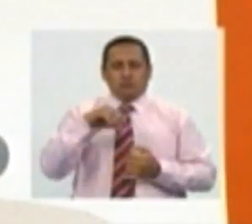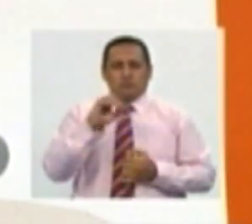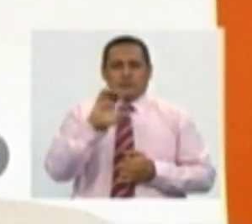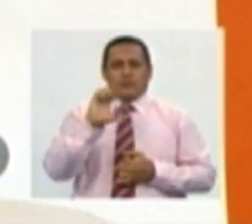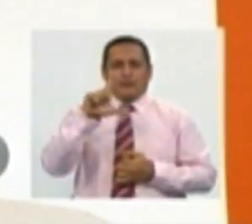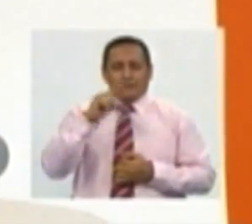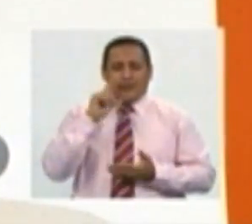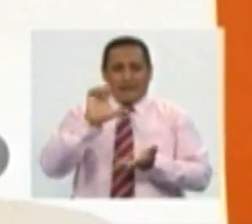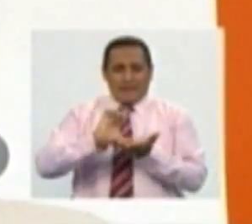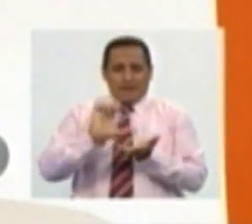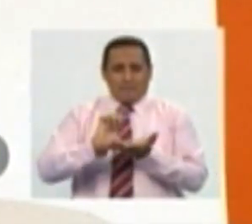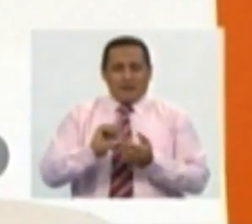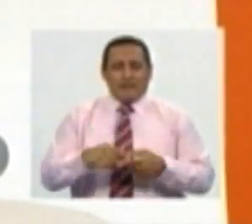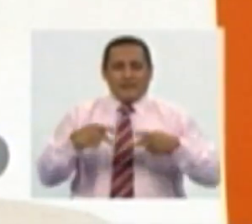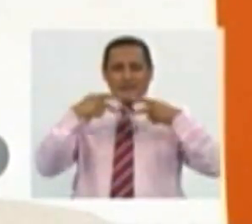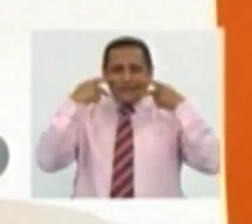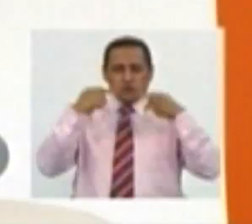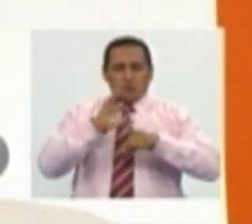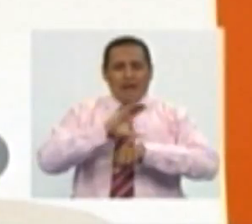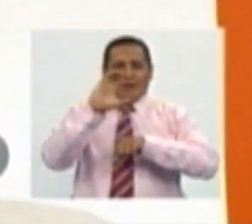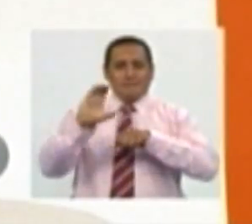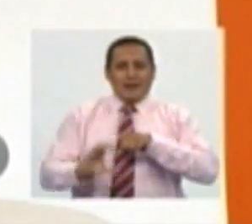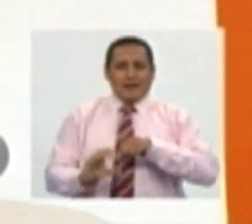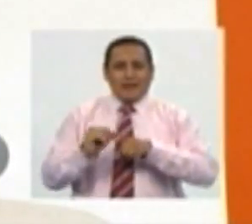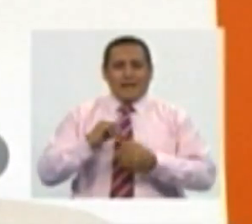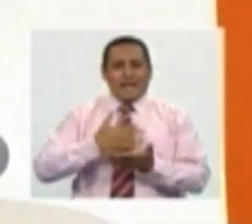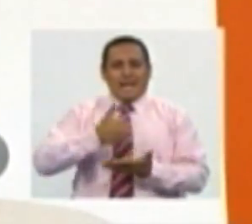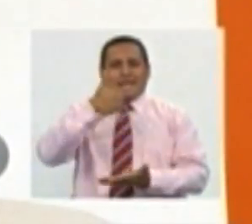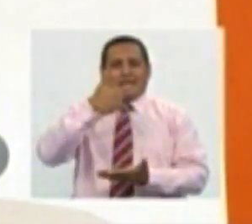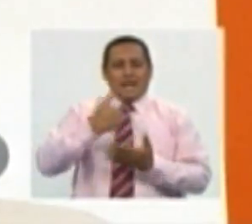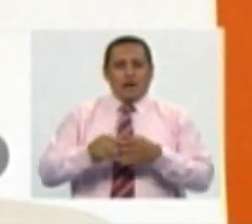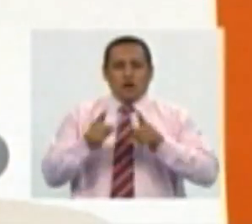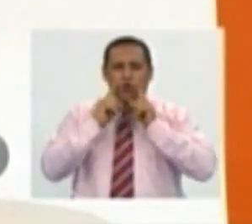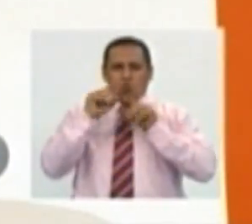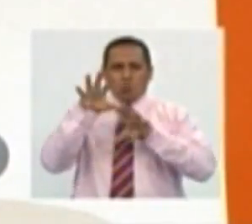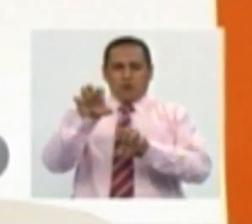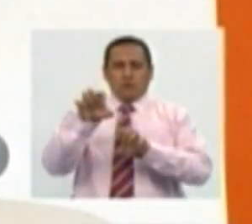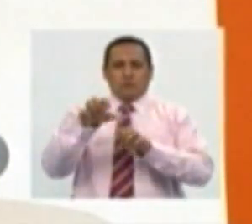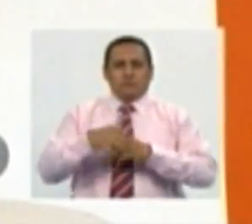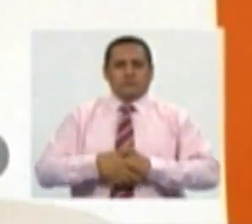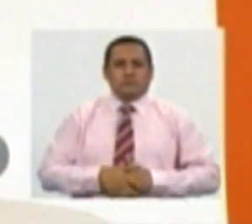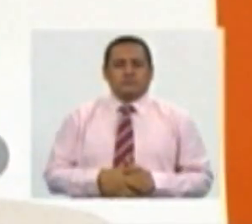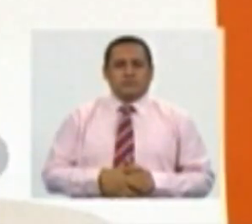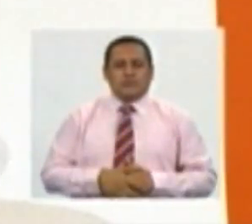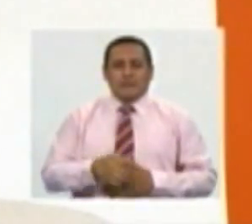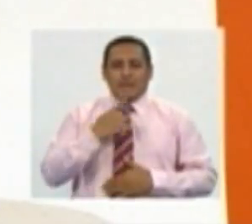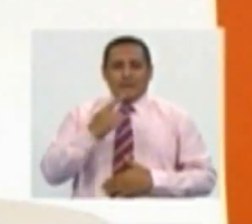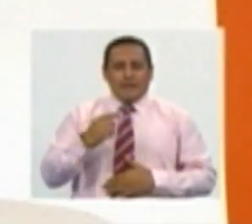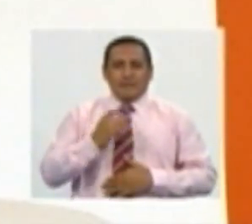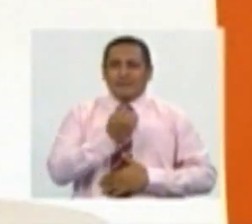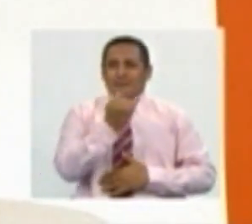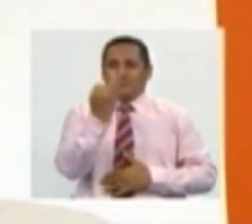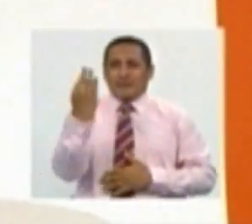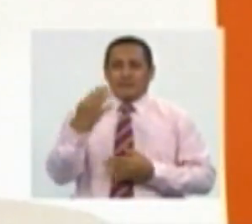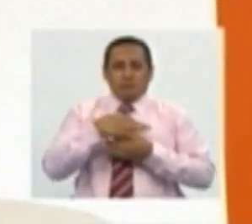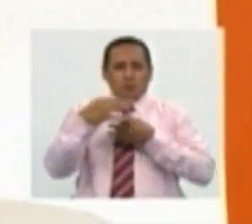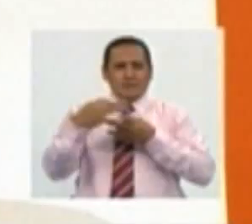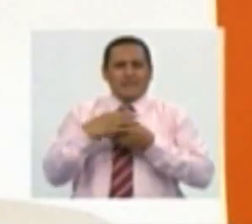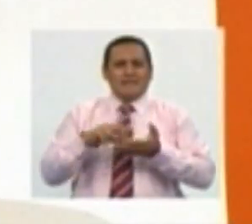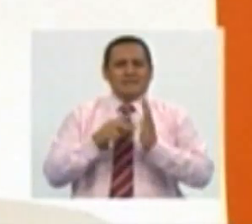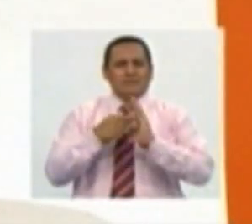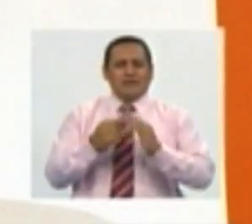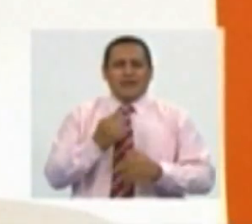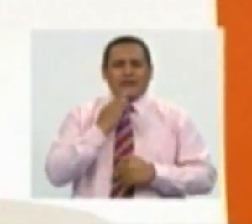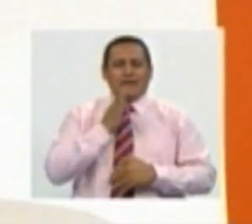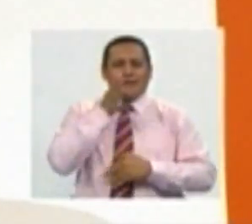está en Lima Metropolitana, Iquitos, Cajamarca, Ica y Huánuco. Correcto. Ok. En el resto de regiones lo que van